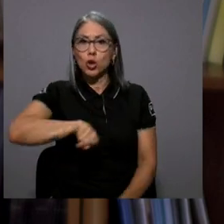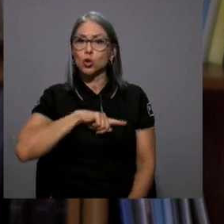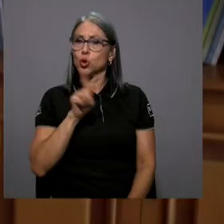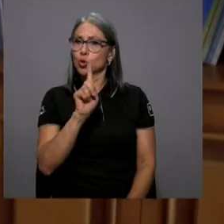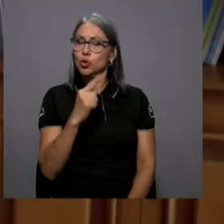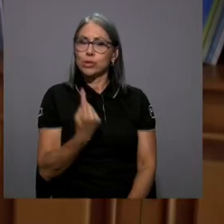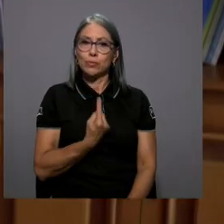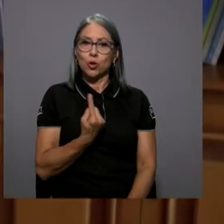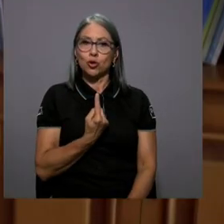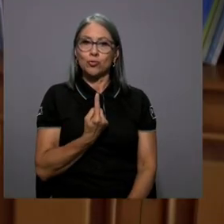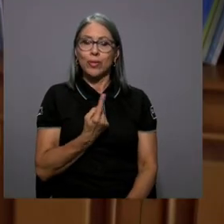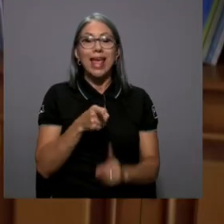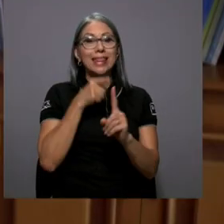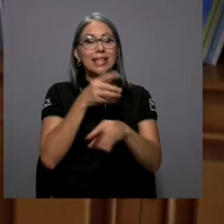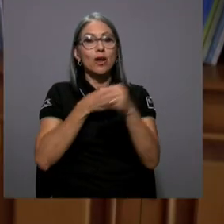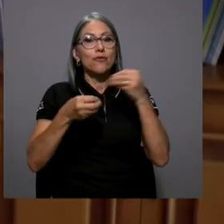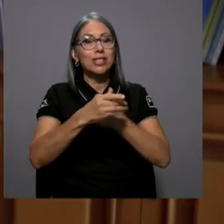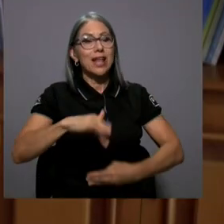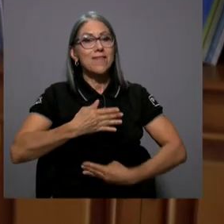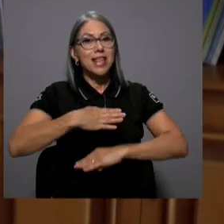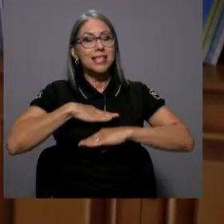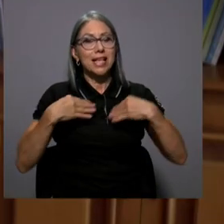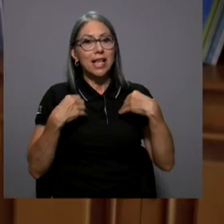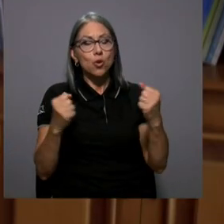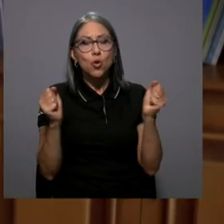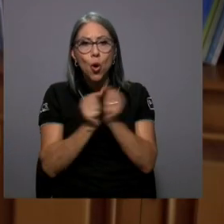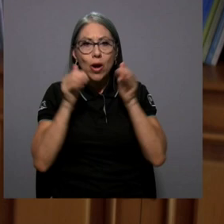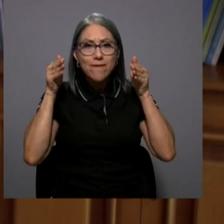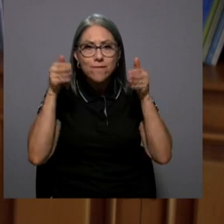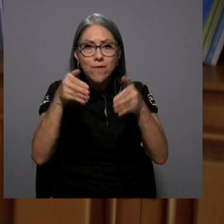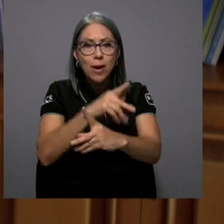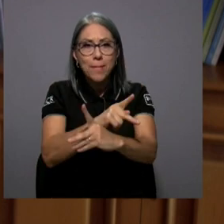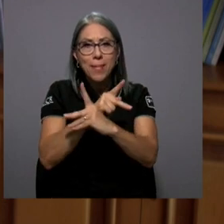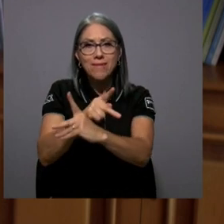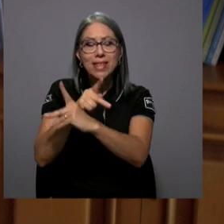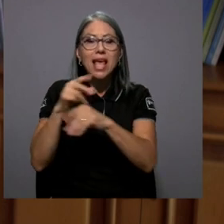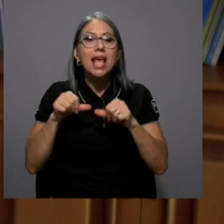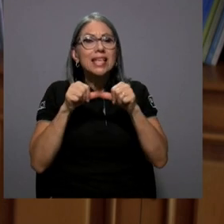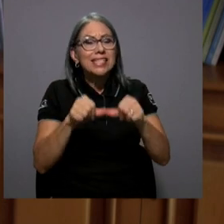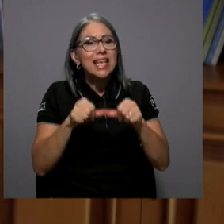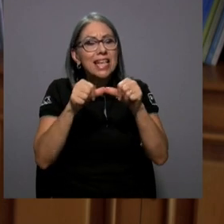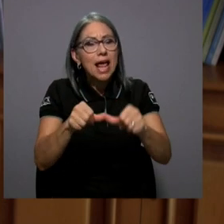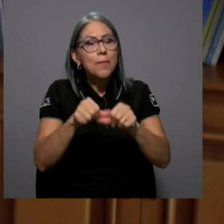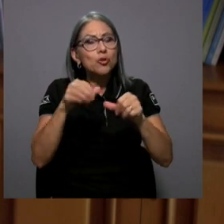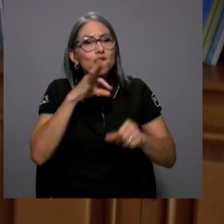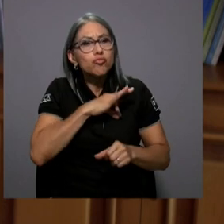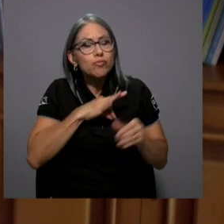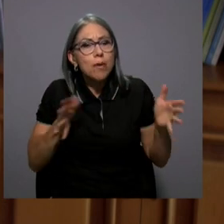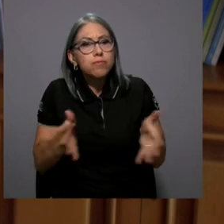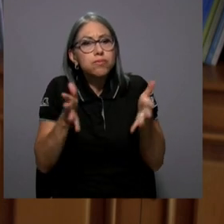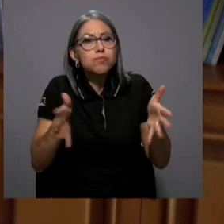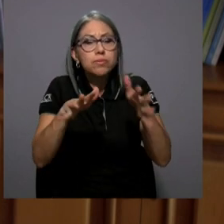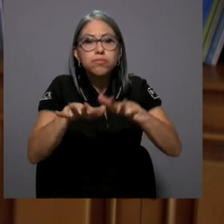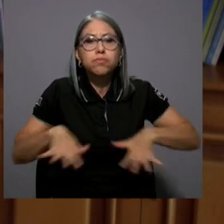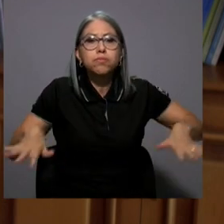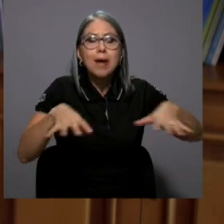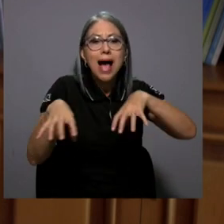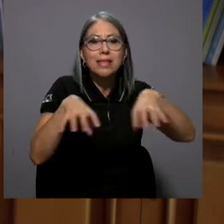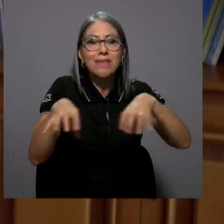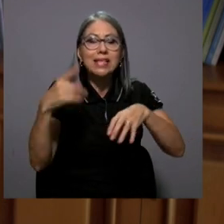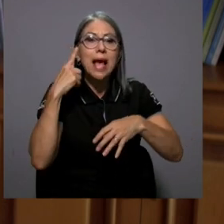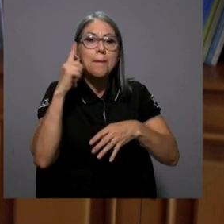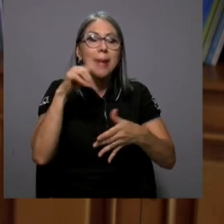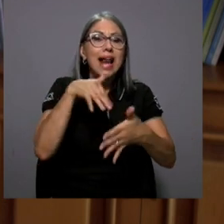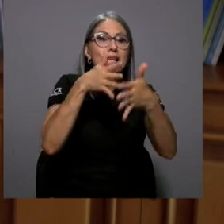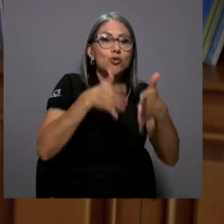esto. Desde la Oficina de Bienestar y Salud y con un enfoque preventivo, seguiremos incentivando espacios y actividades para